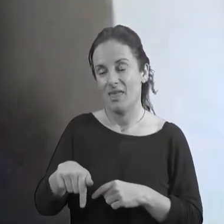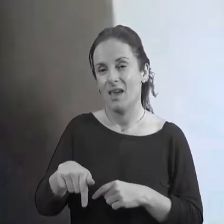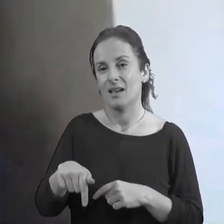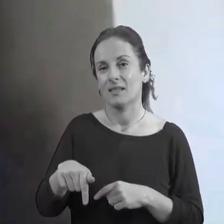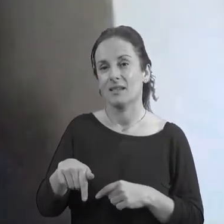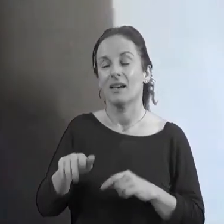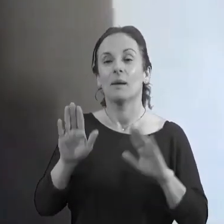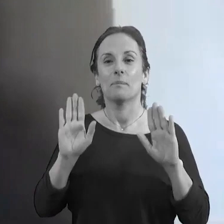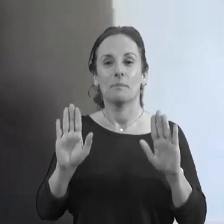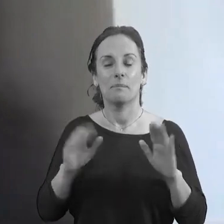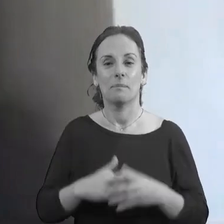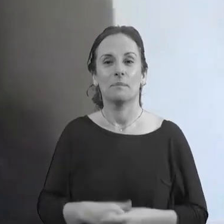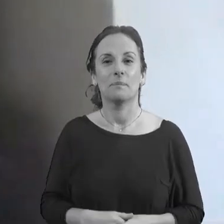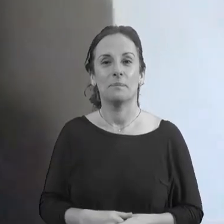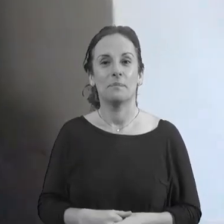pero se dificultan